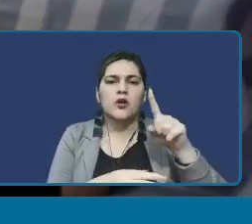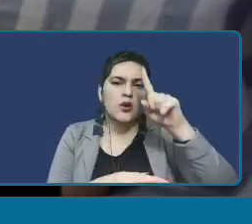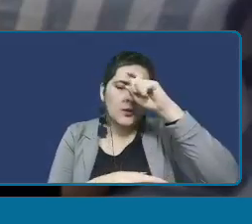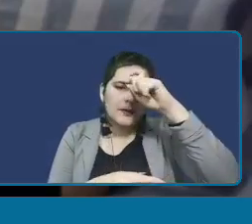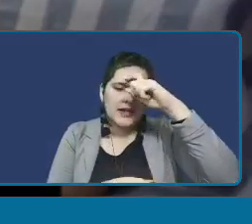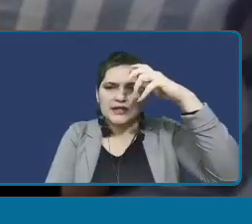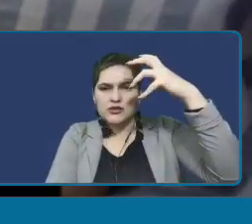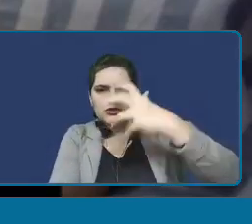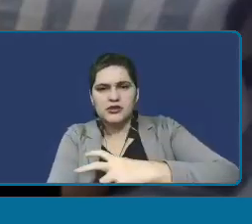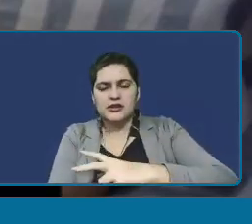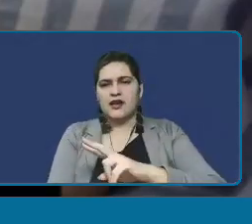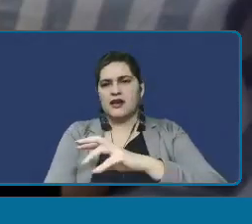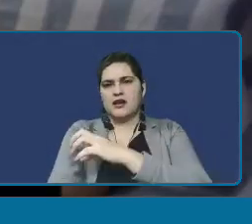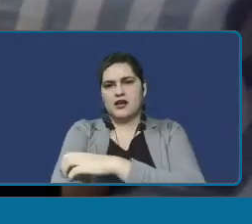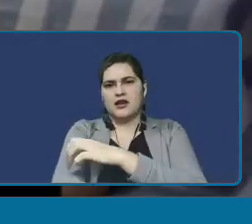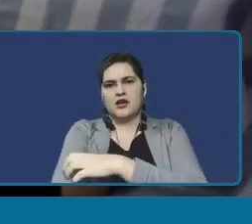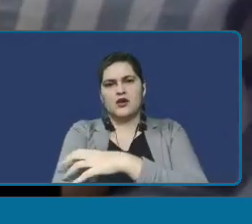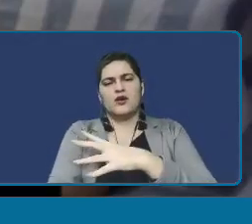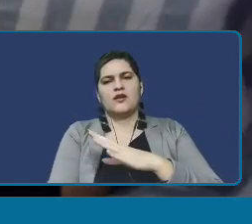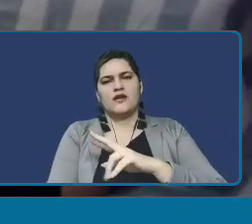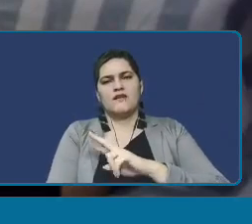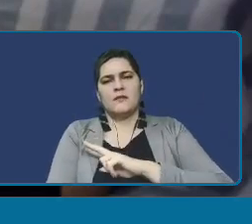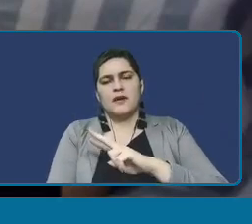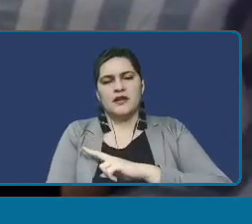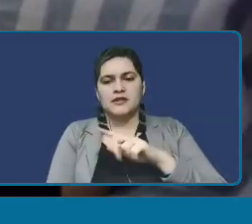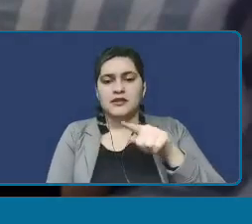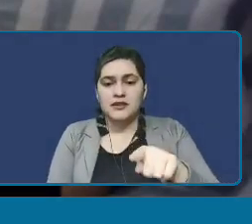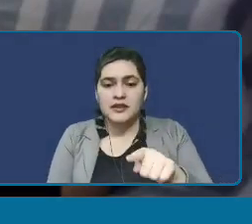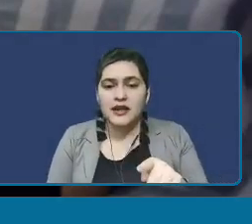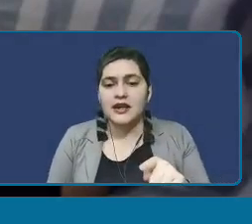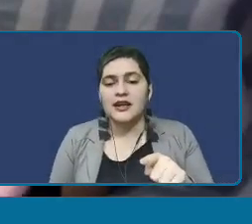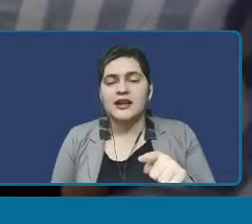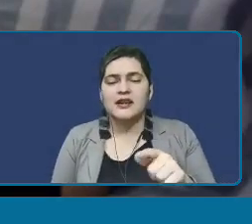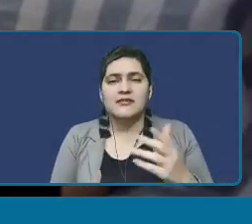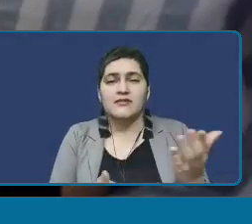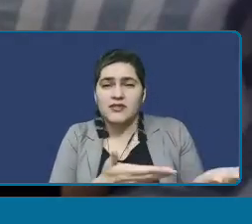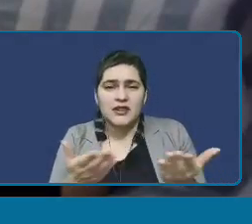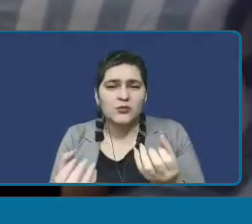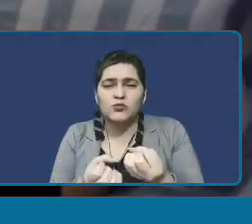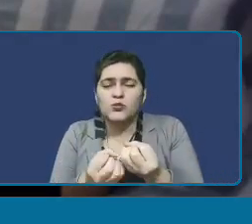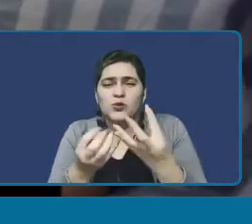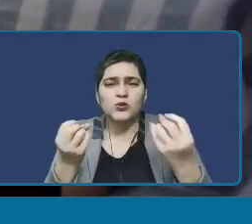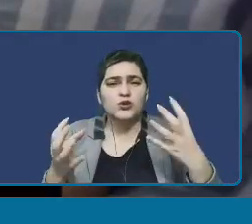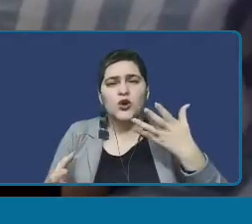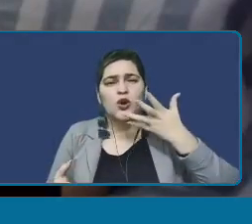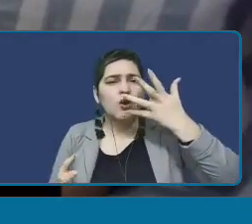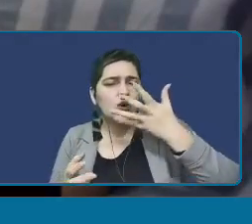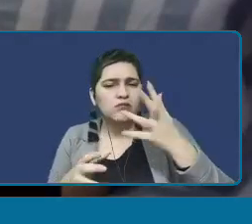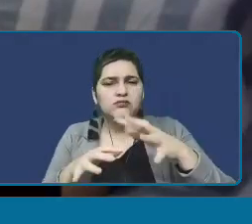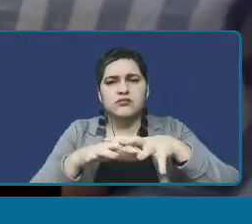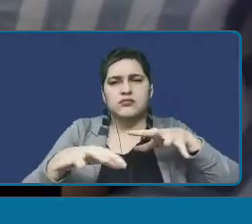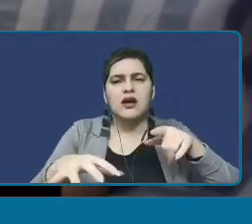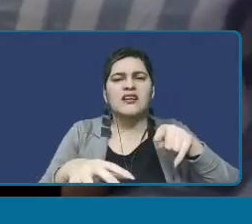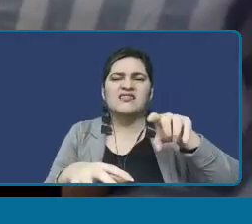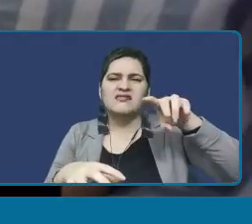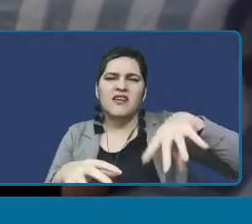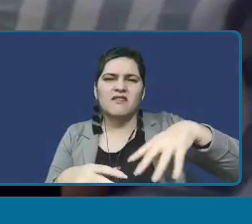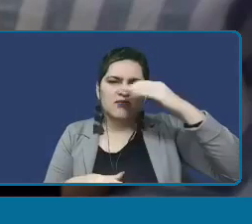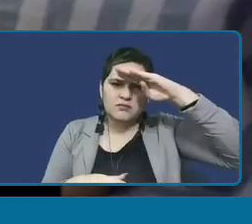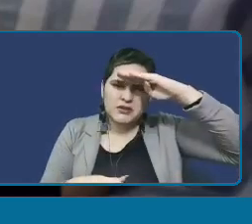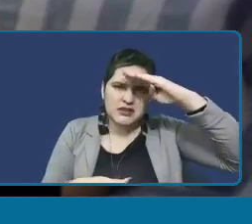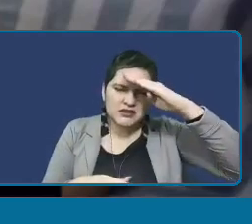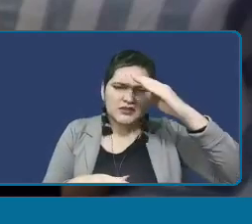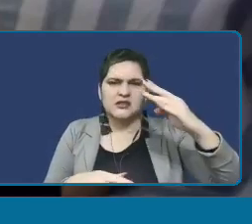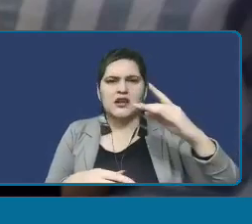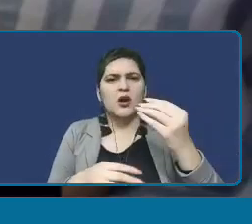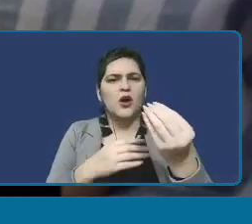en Chile. La doctora Sumelsu ha sido invitada a numerosos cursos y congresos por su experticia justamente en conducta alimentaria y en obesidad. Así es que